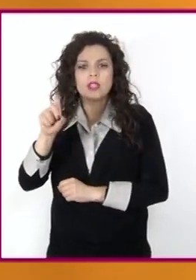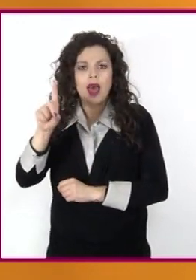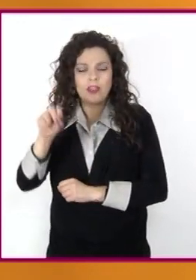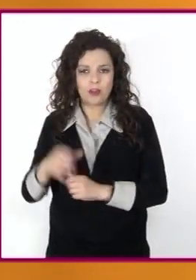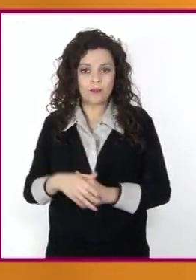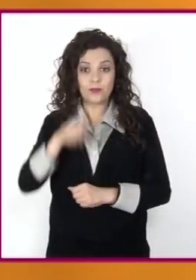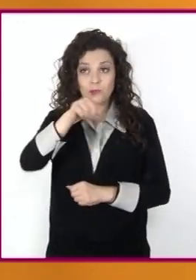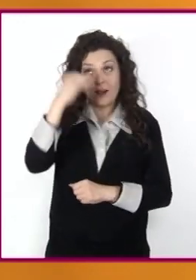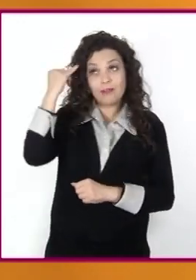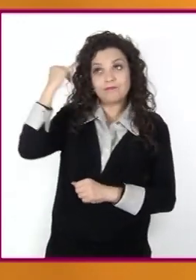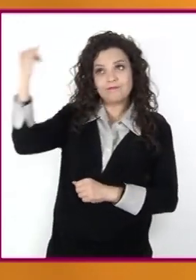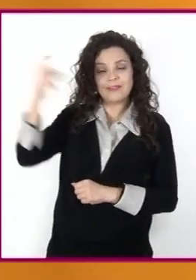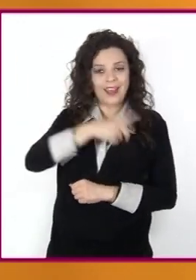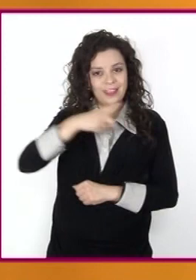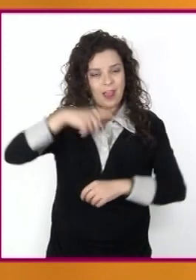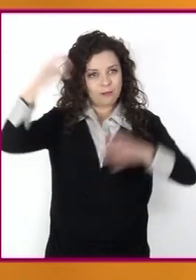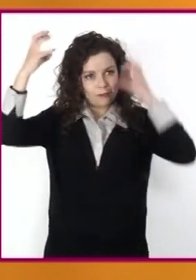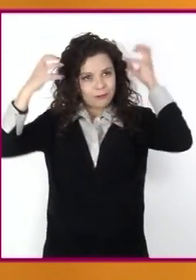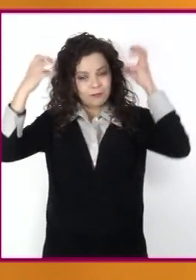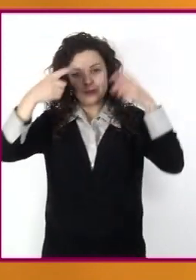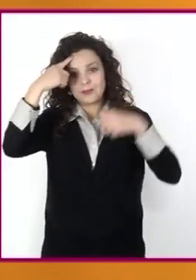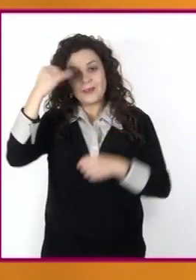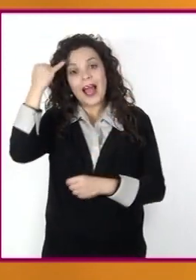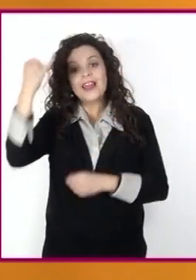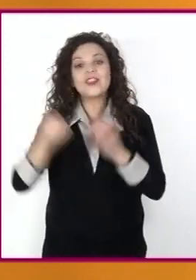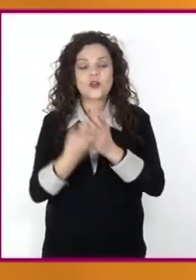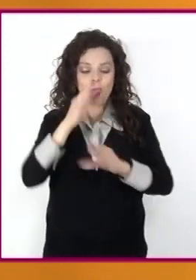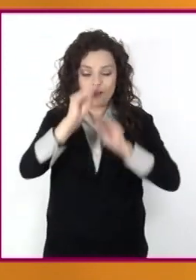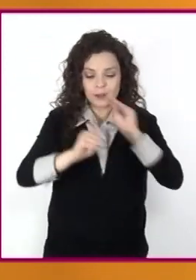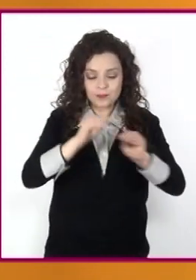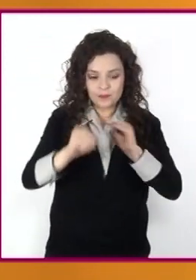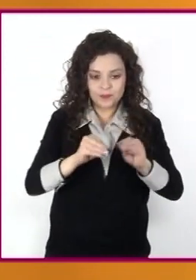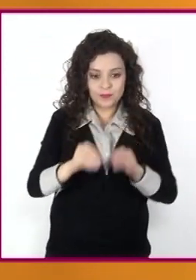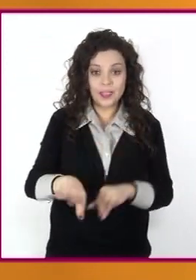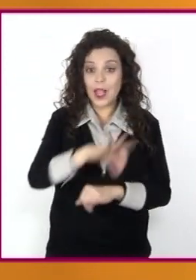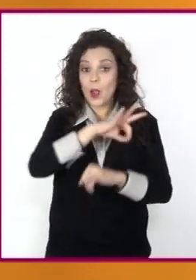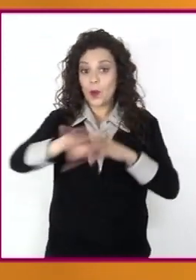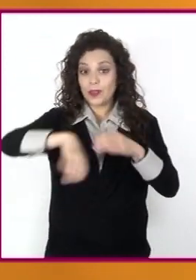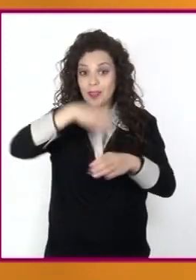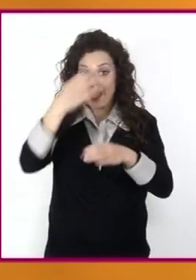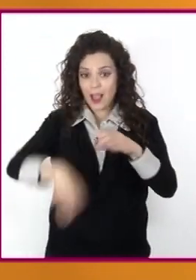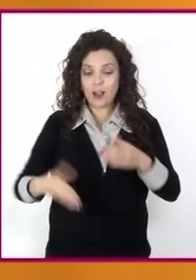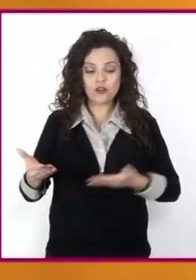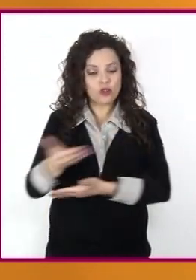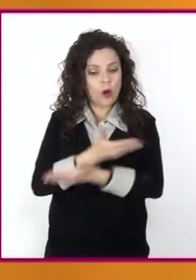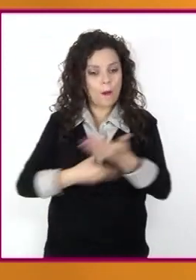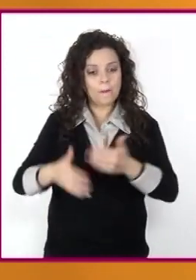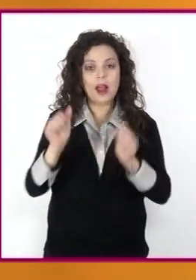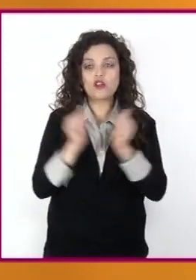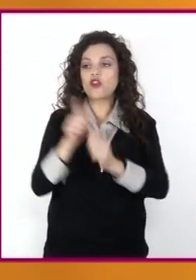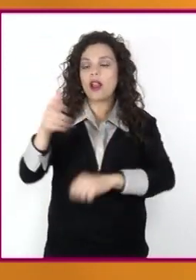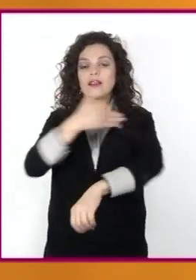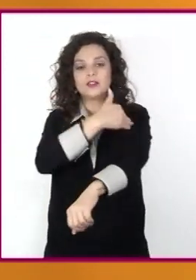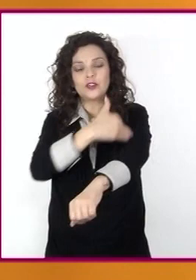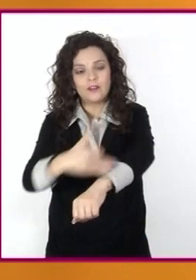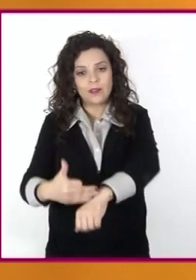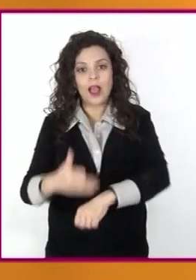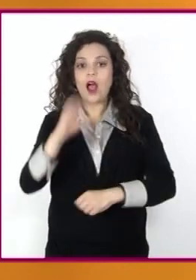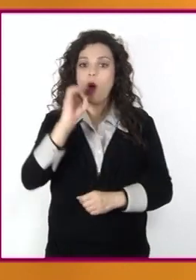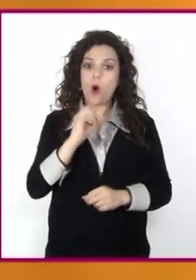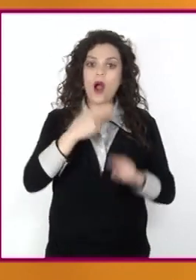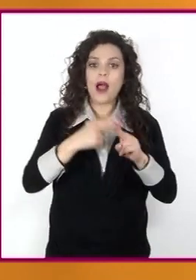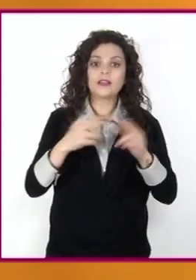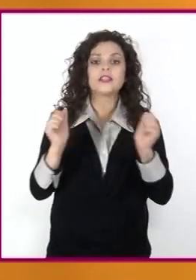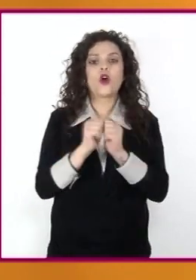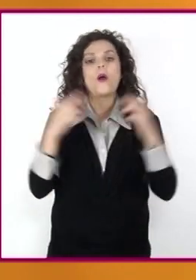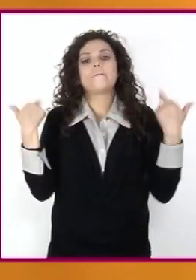creatividad. Al finalizar, compartan su investigación y modelo con sus familiares y, si es posible, con su